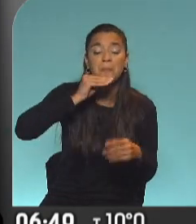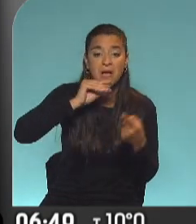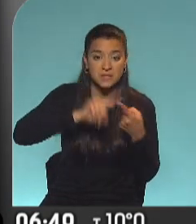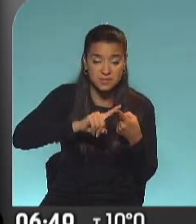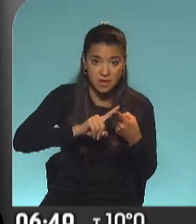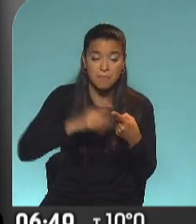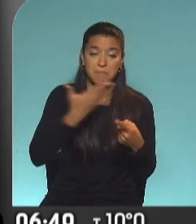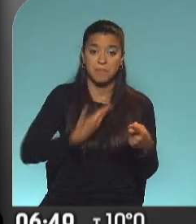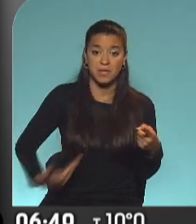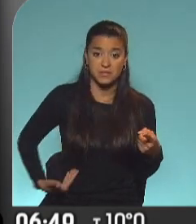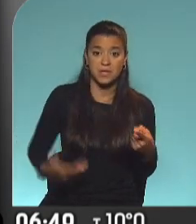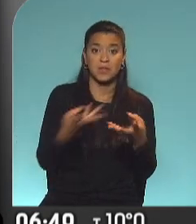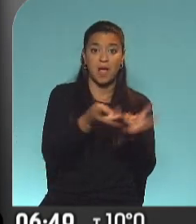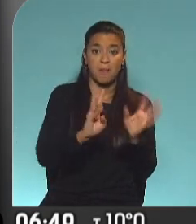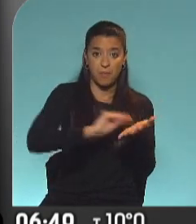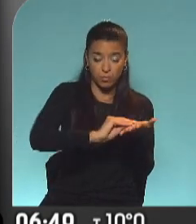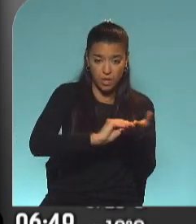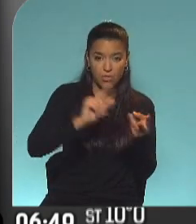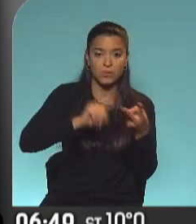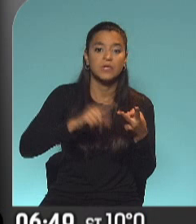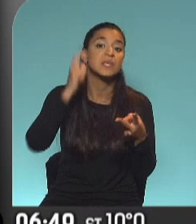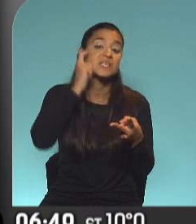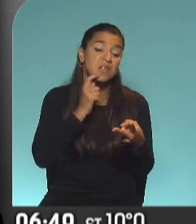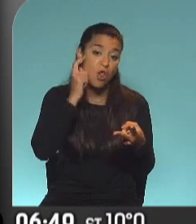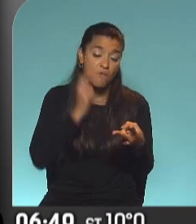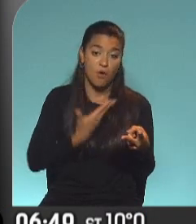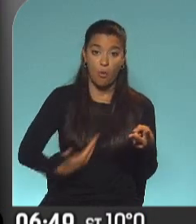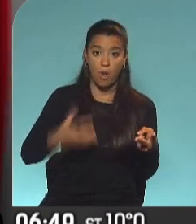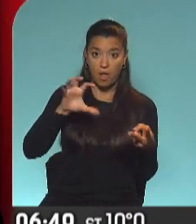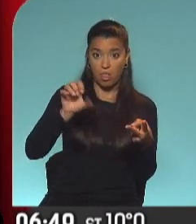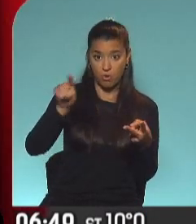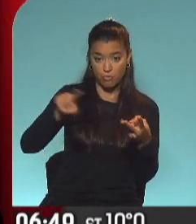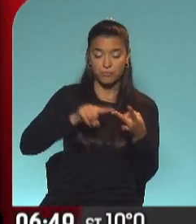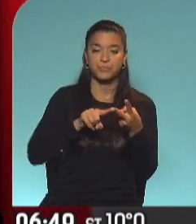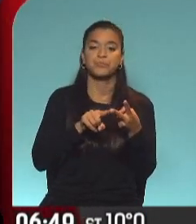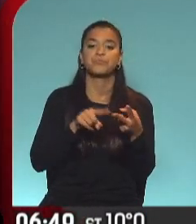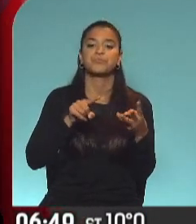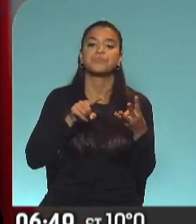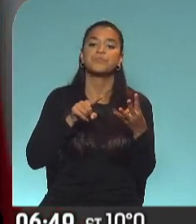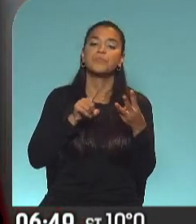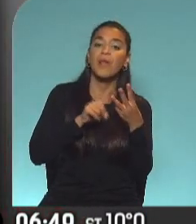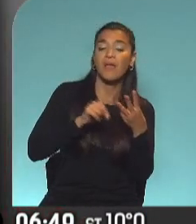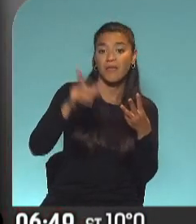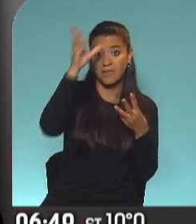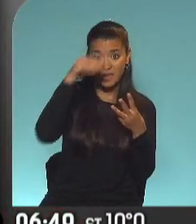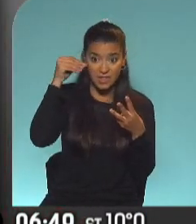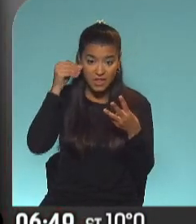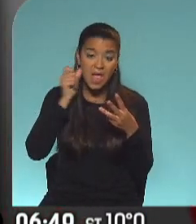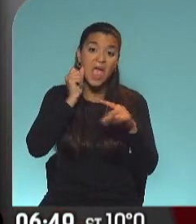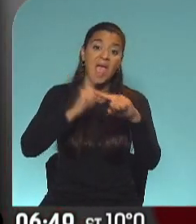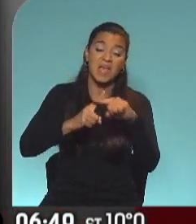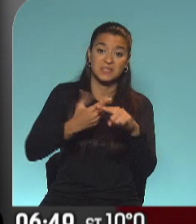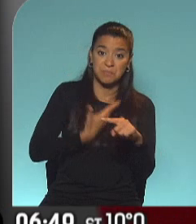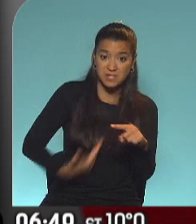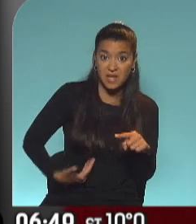el presidente de la Cámara de Diputados, a Axel Kicillof, el gobernador de la provincia de Buenos Aires, Cristina Fernández de Kirchner, expresidenta